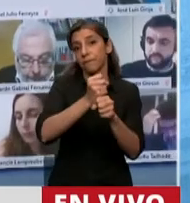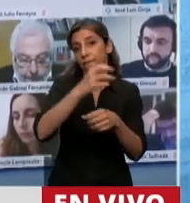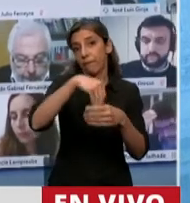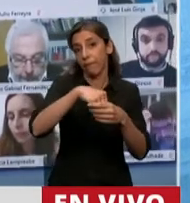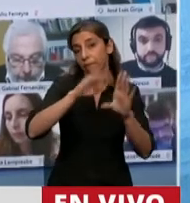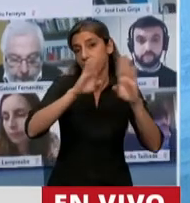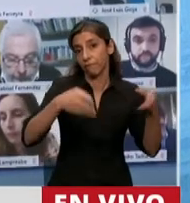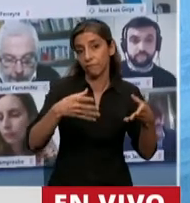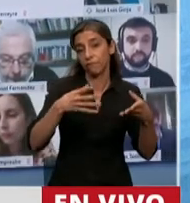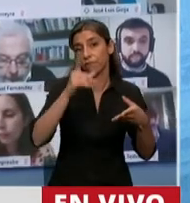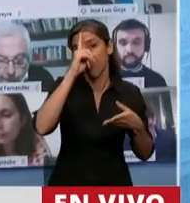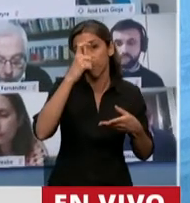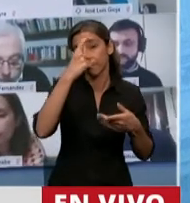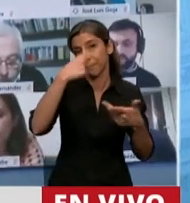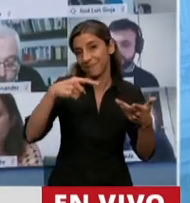Lamentablemente,